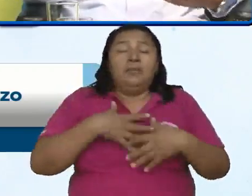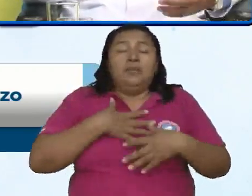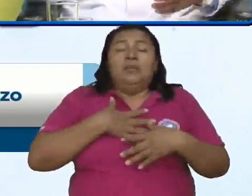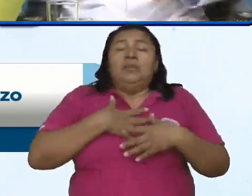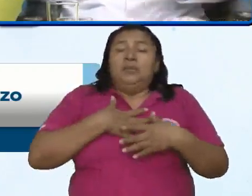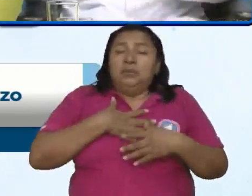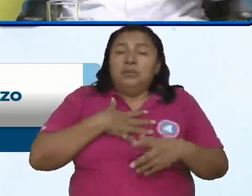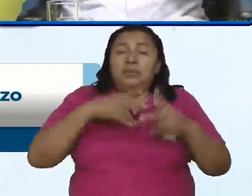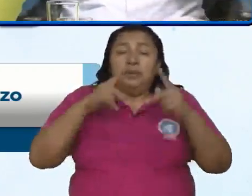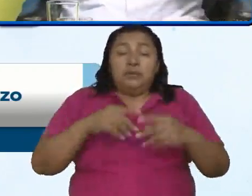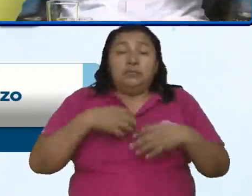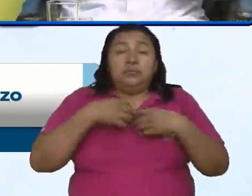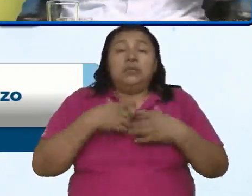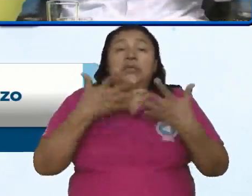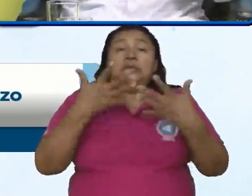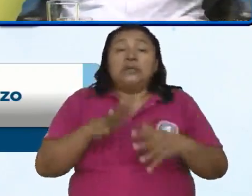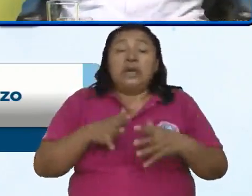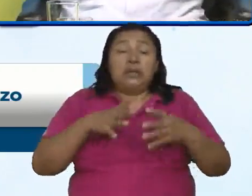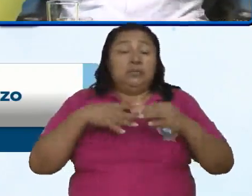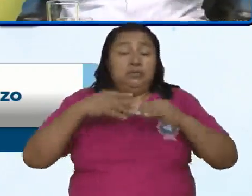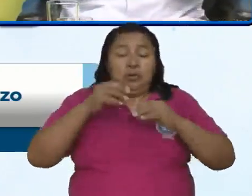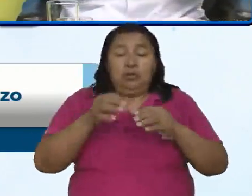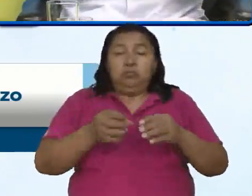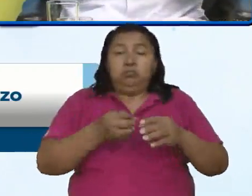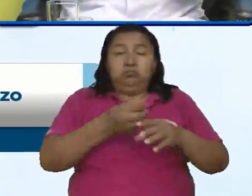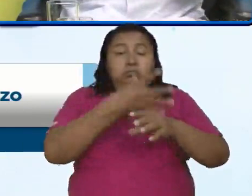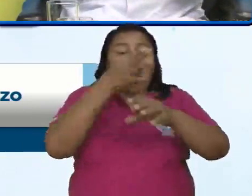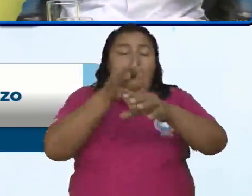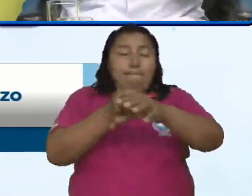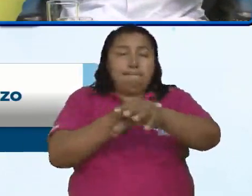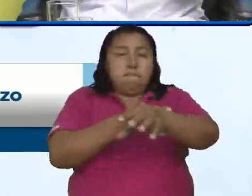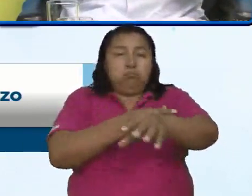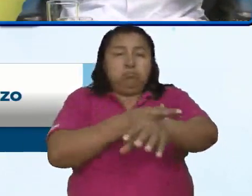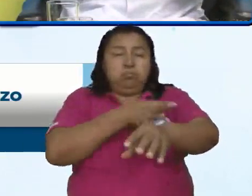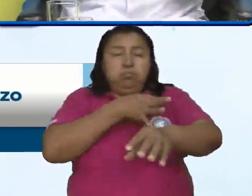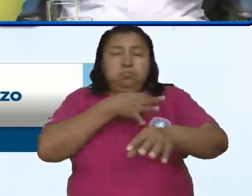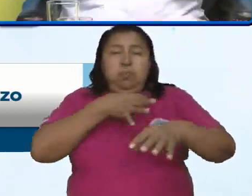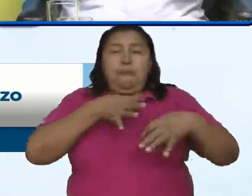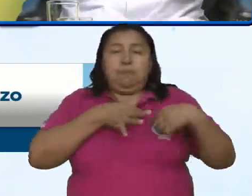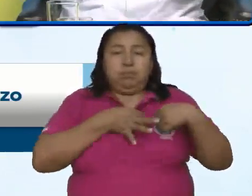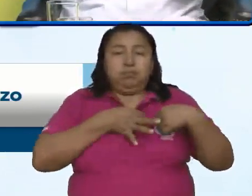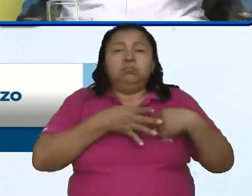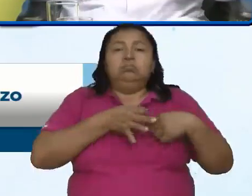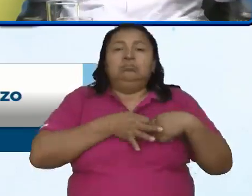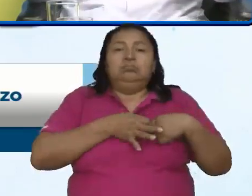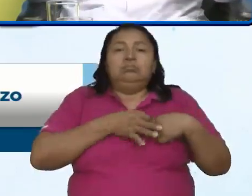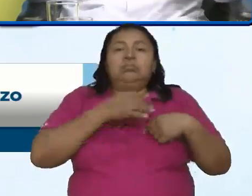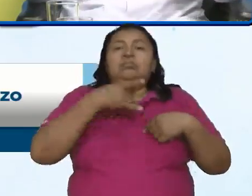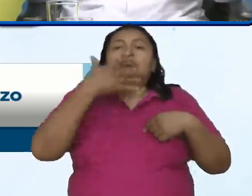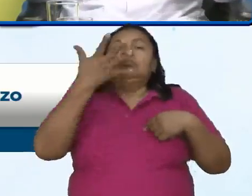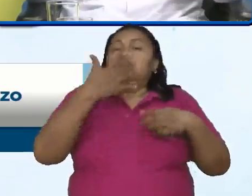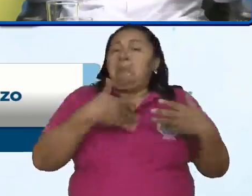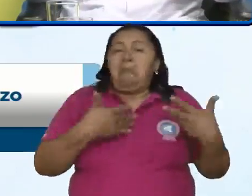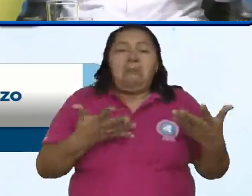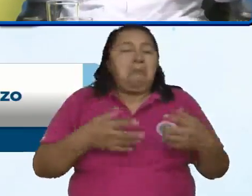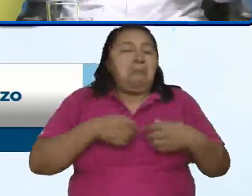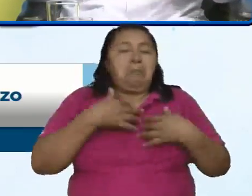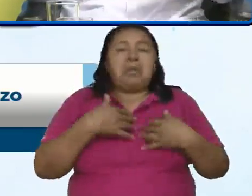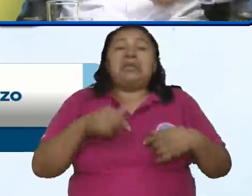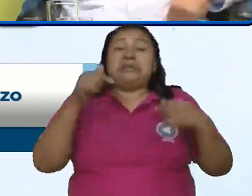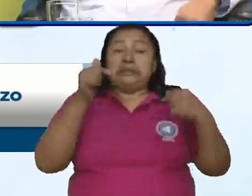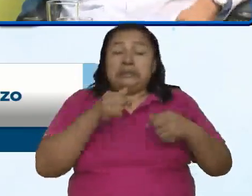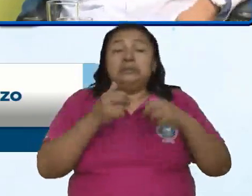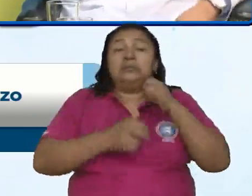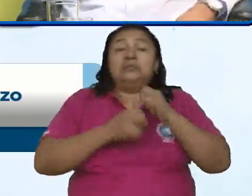respirar, significa que ya el coágulo viajó al pulmón y se entrancó en una de las arterias pulmonares y ya no hay oxigenación de la sangre. Entonces ya ahí